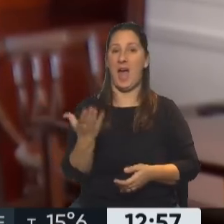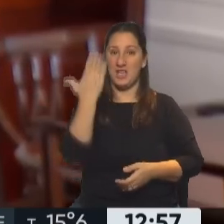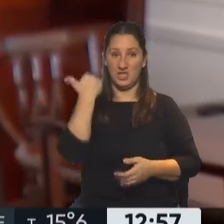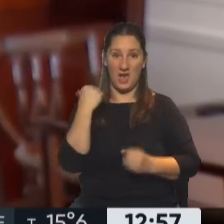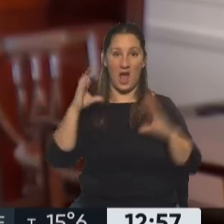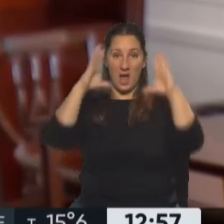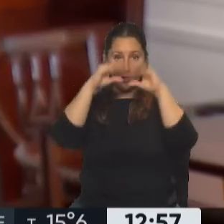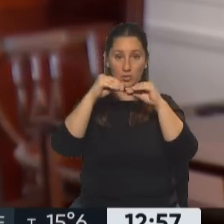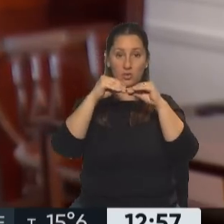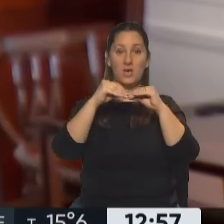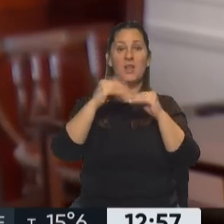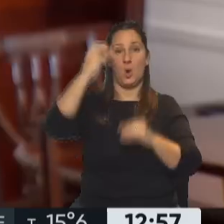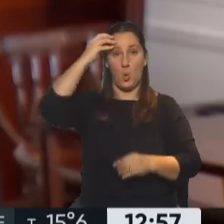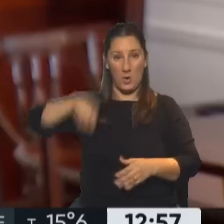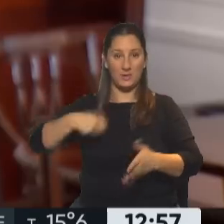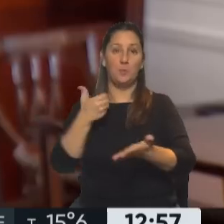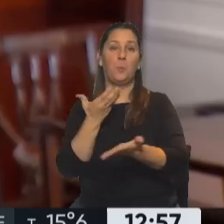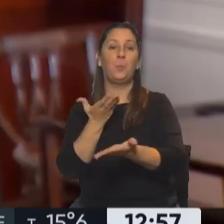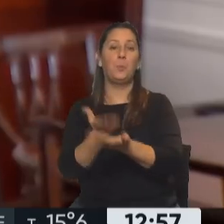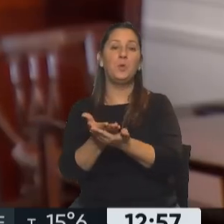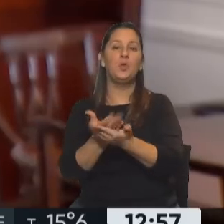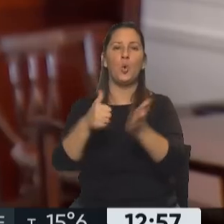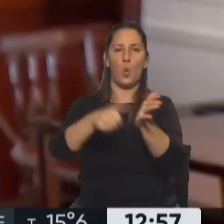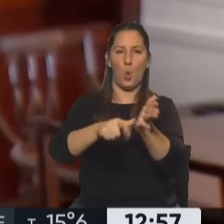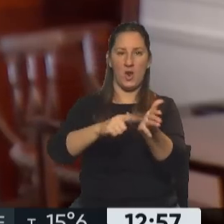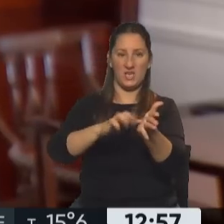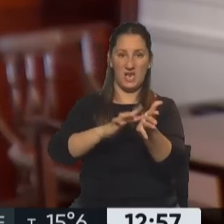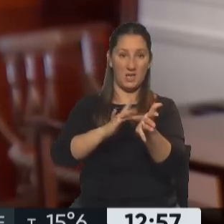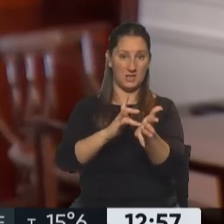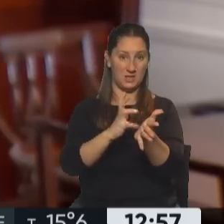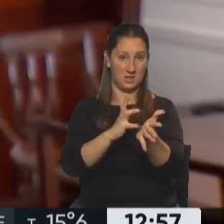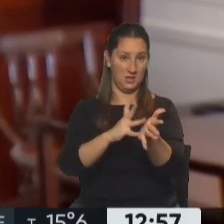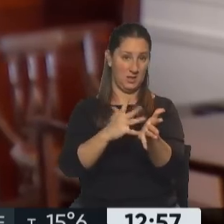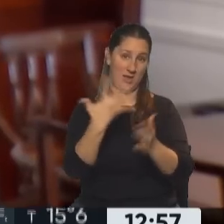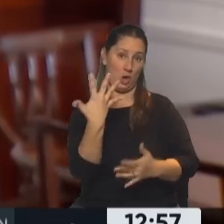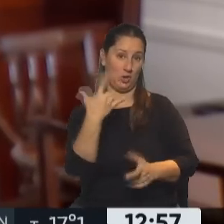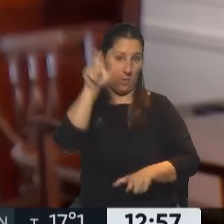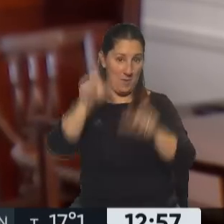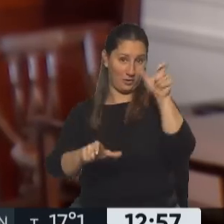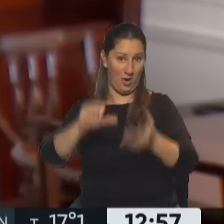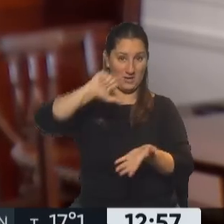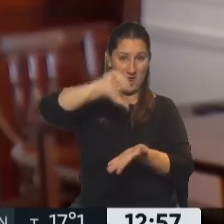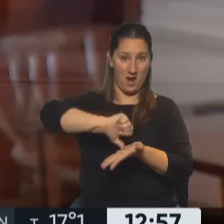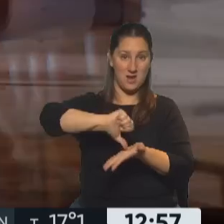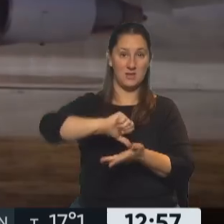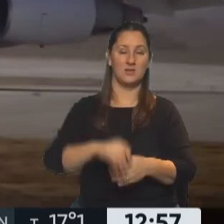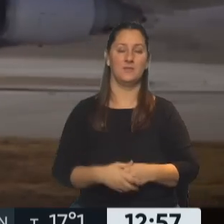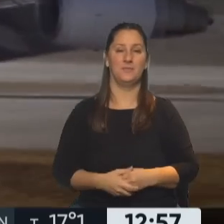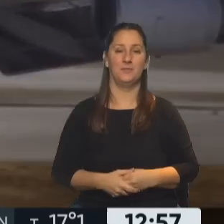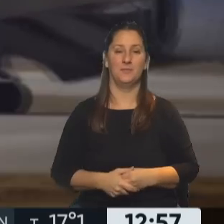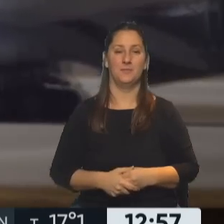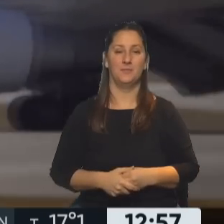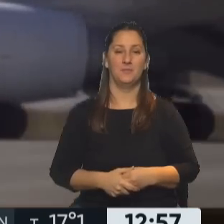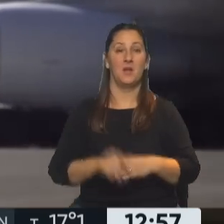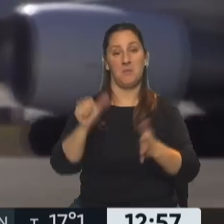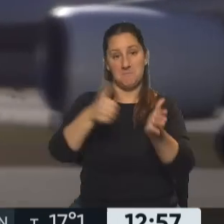se solicitó por parte del magistrado se tomara las huellas digitales de los cinco iraníes, con